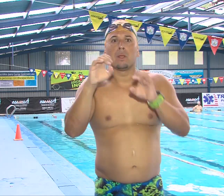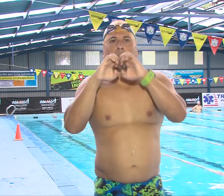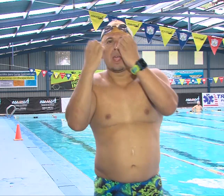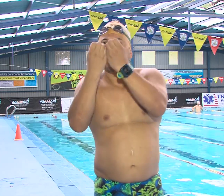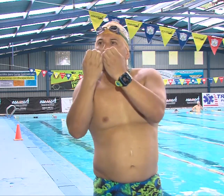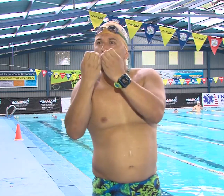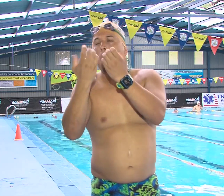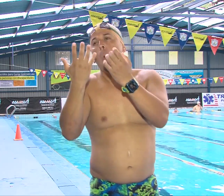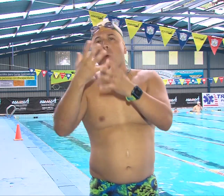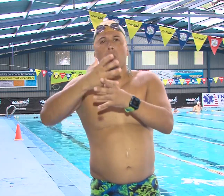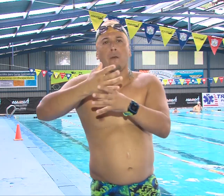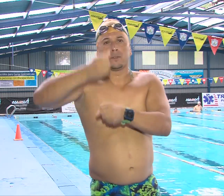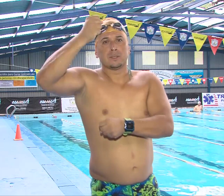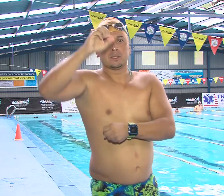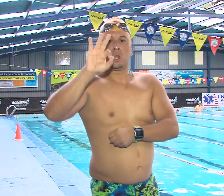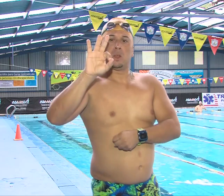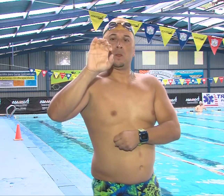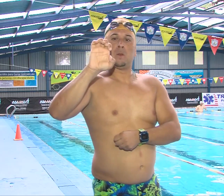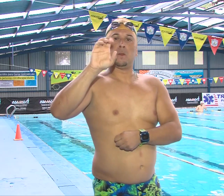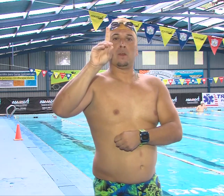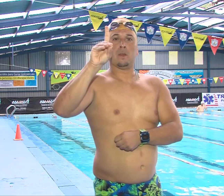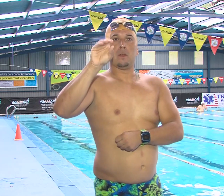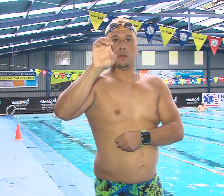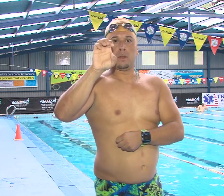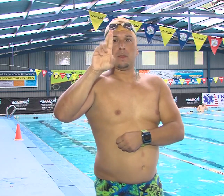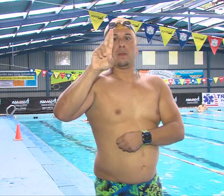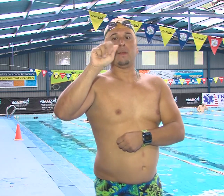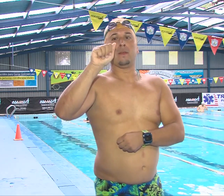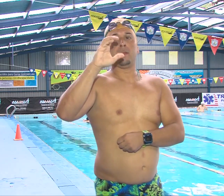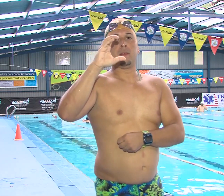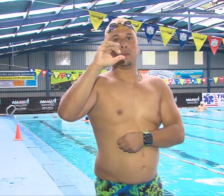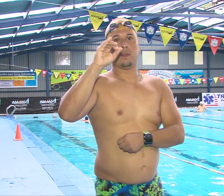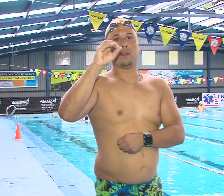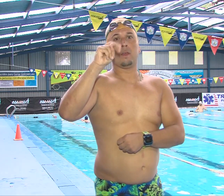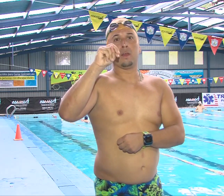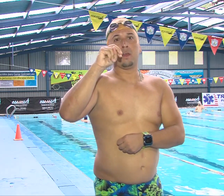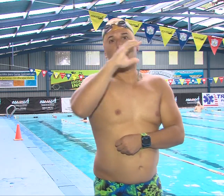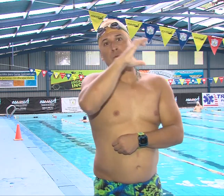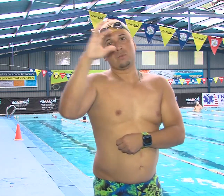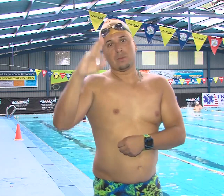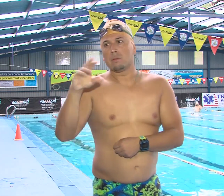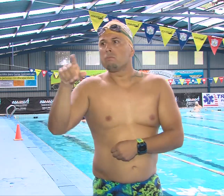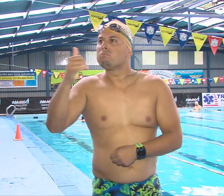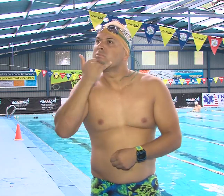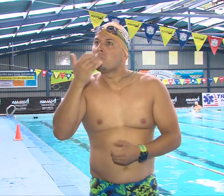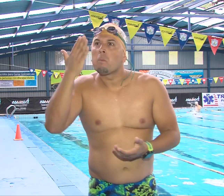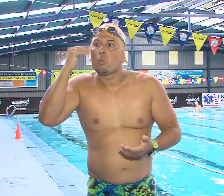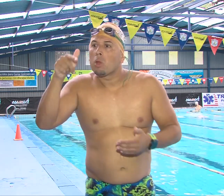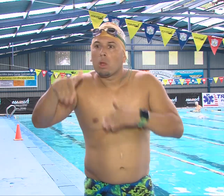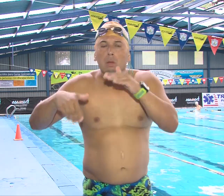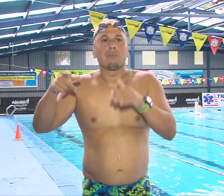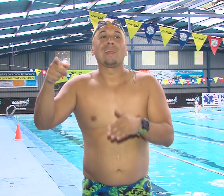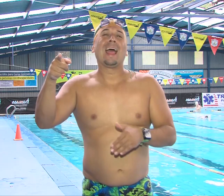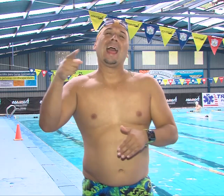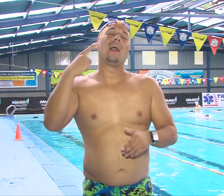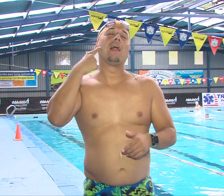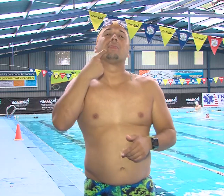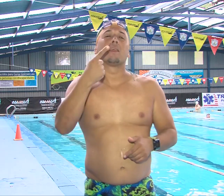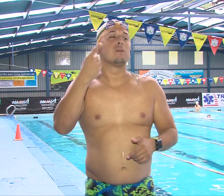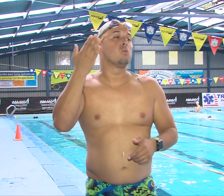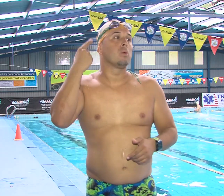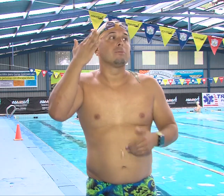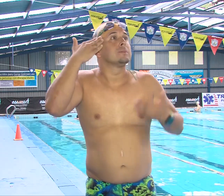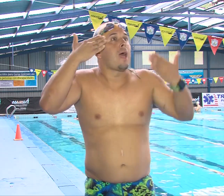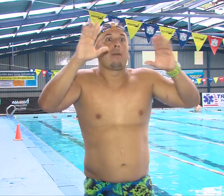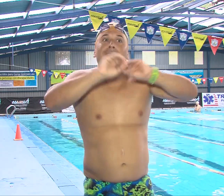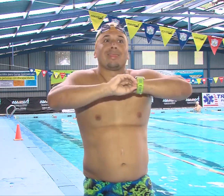internacional, que hay equipos y que hay federaciones. Aquí, por ejemplo, lo que sucede en Costa Rica, la federación que apoya a